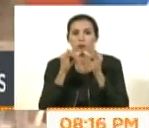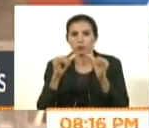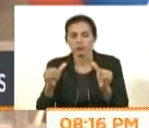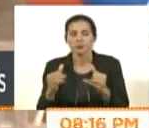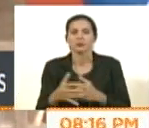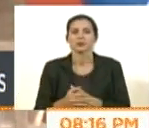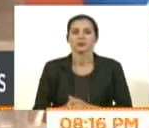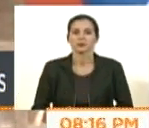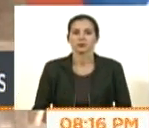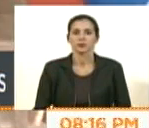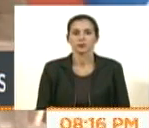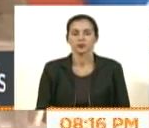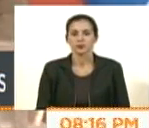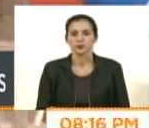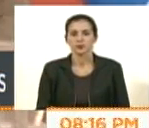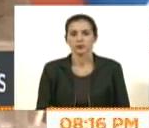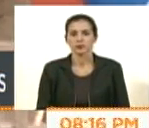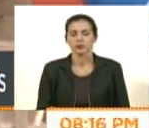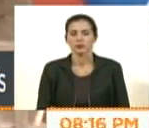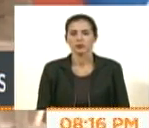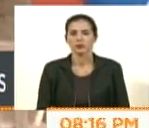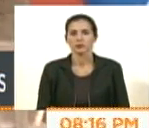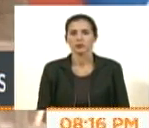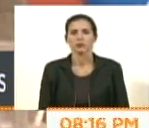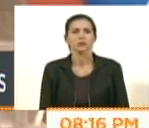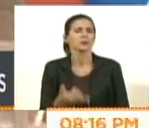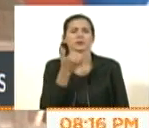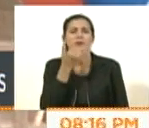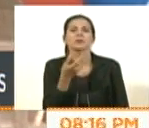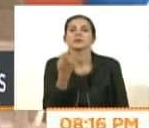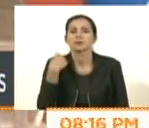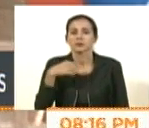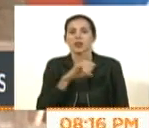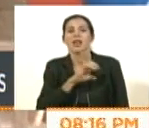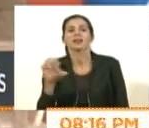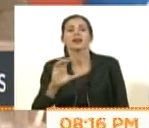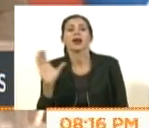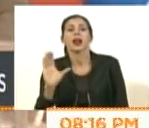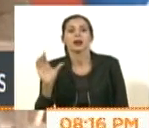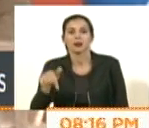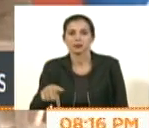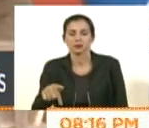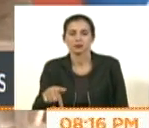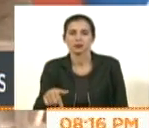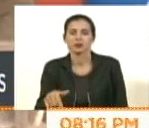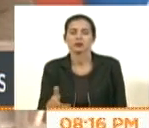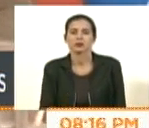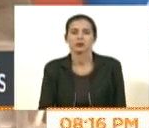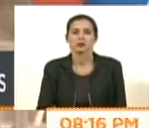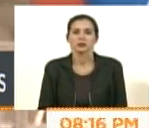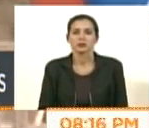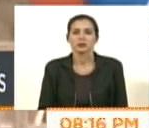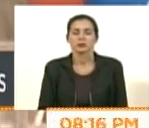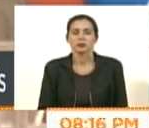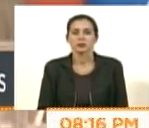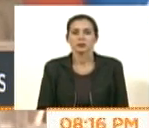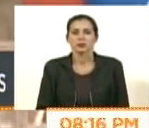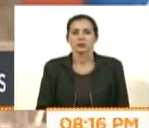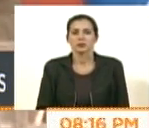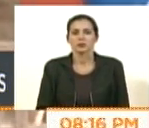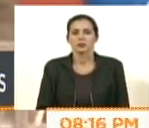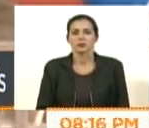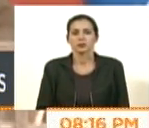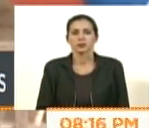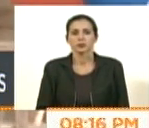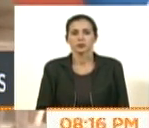lamentar un hecho ocurrido ayer en el este de Caracas, donde se presentó una colisión